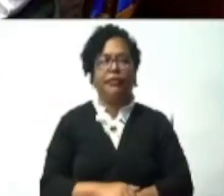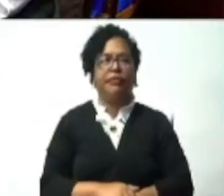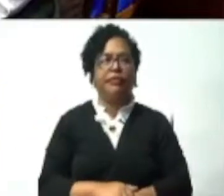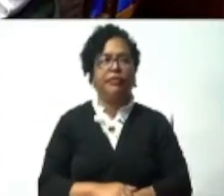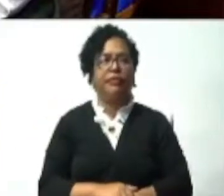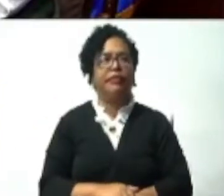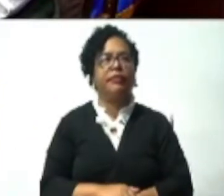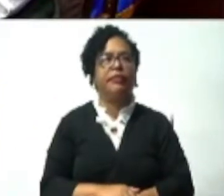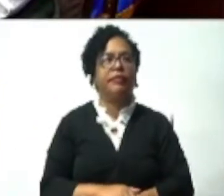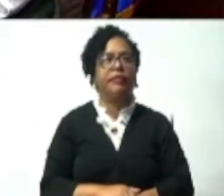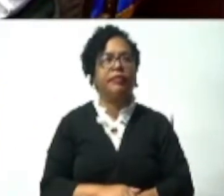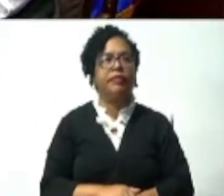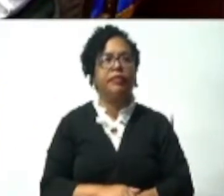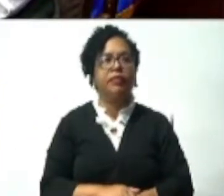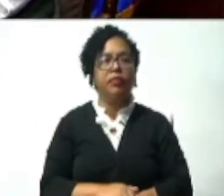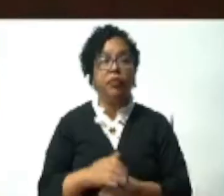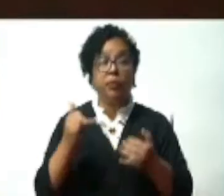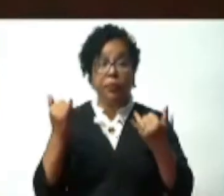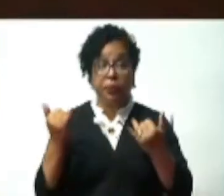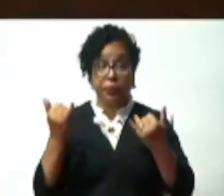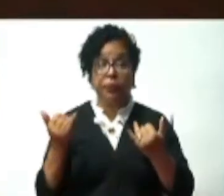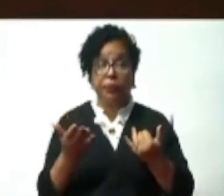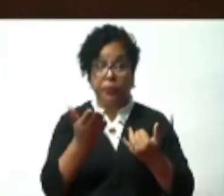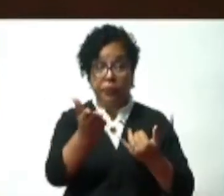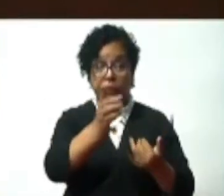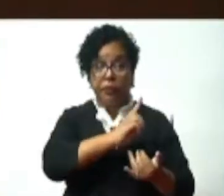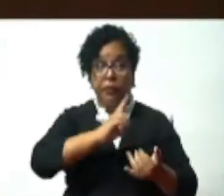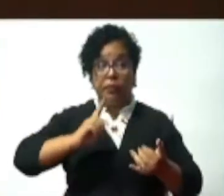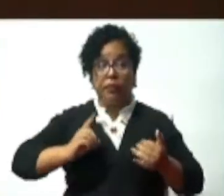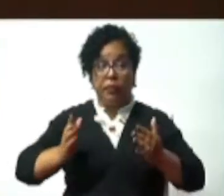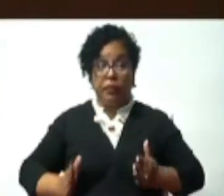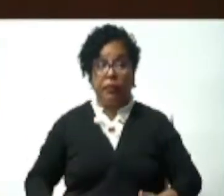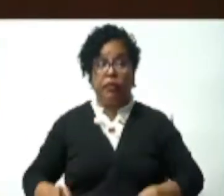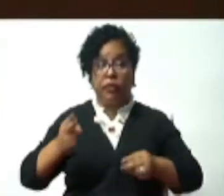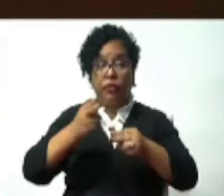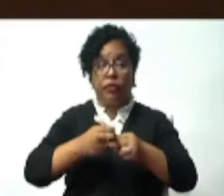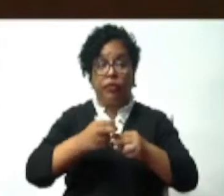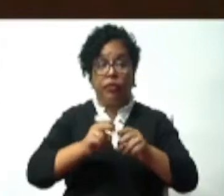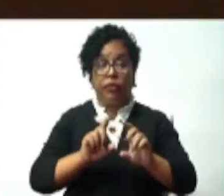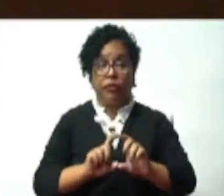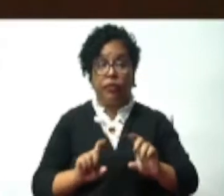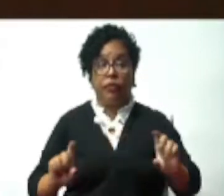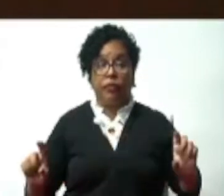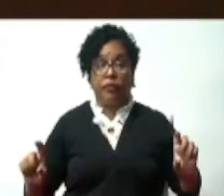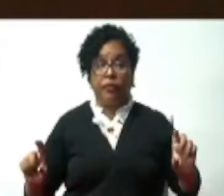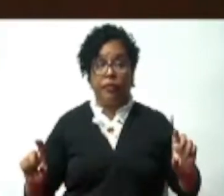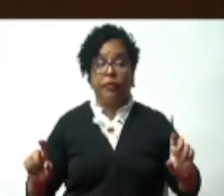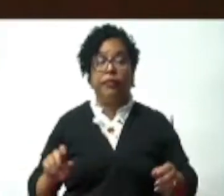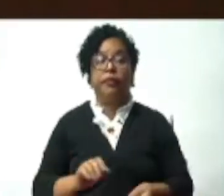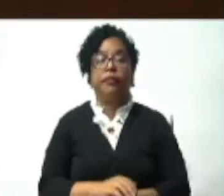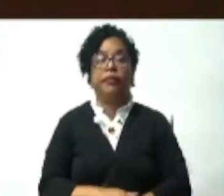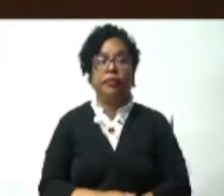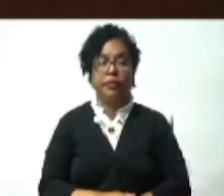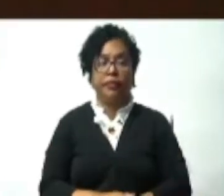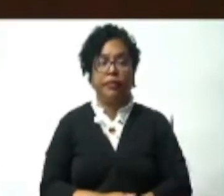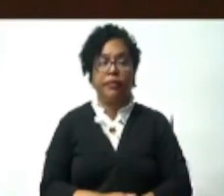Gracias, diputado Aracena. Ahora otorgo el uso de la palabra al diputado Juan Julio Campos.